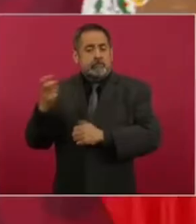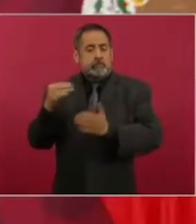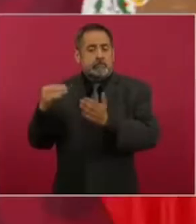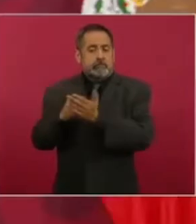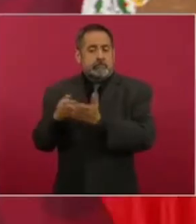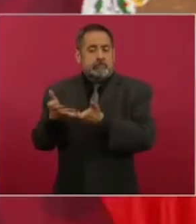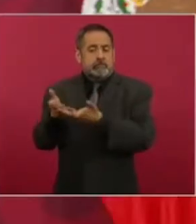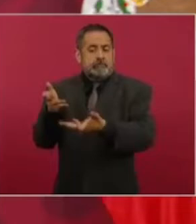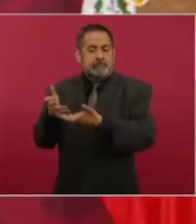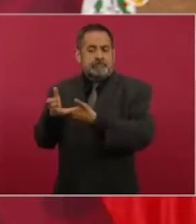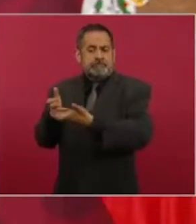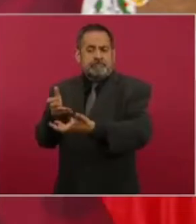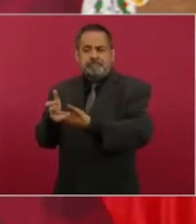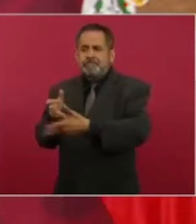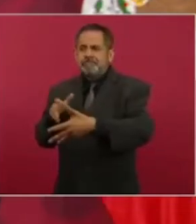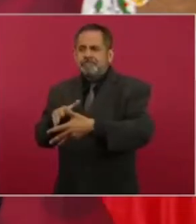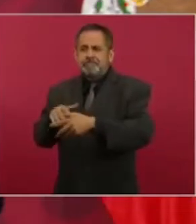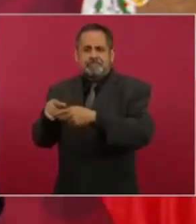hectáreas.